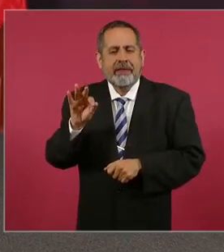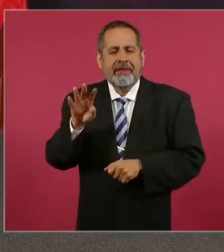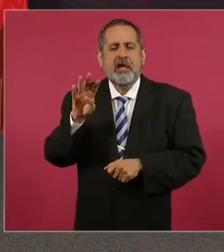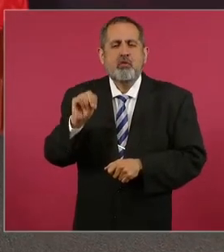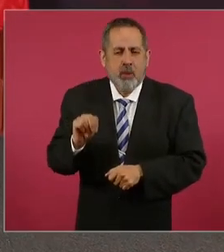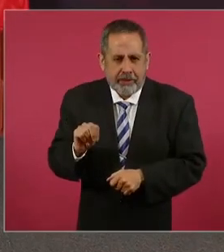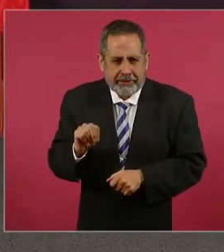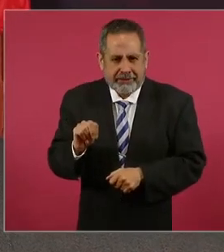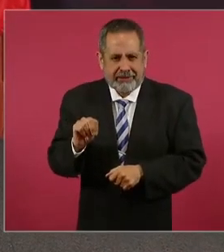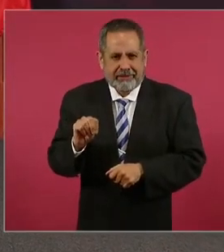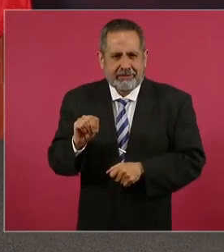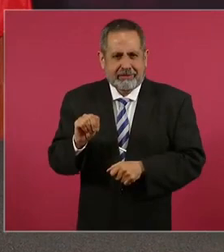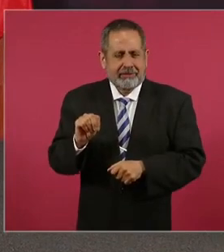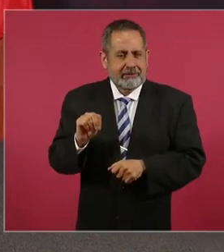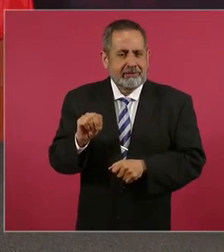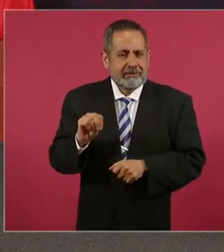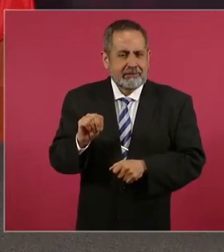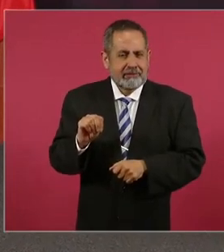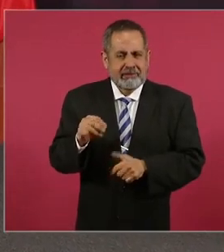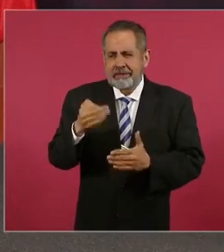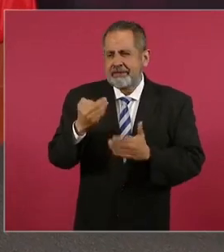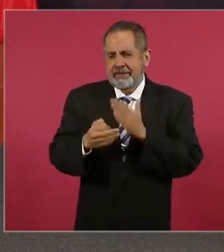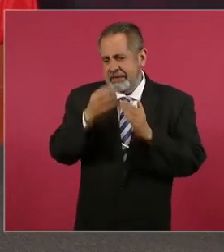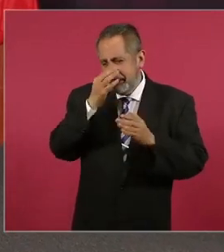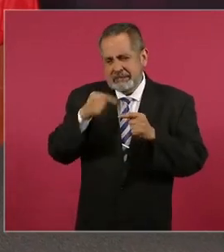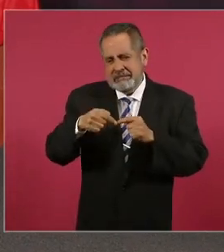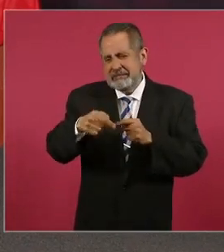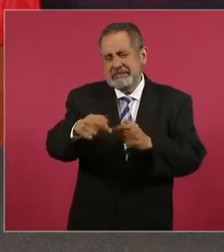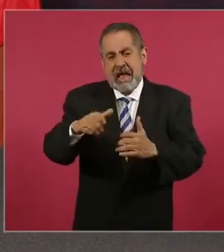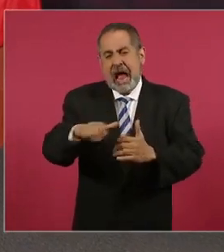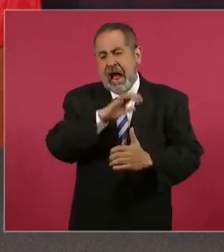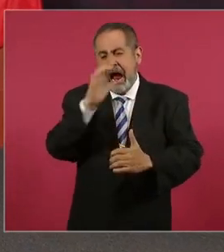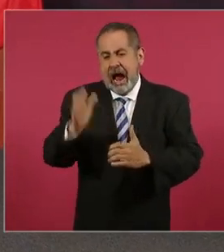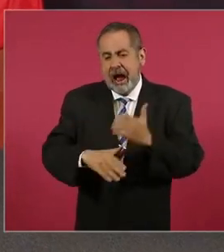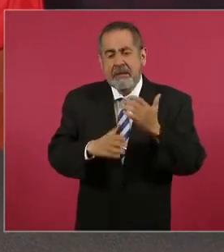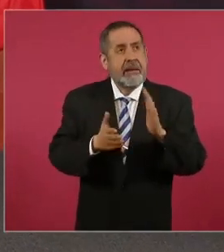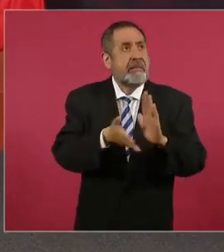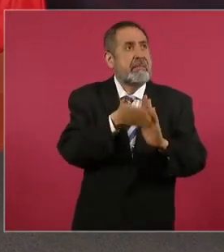2,749 y está por terminarse